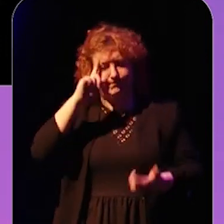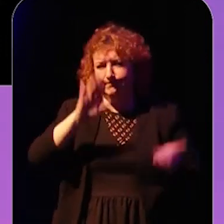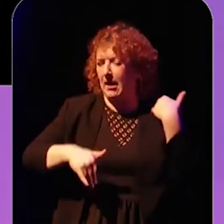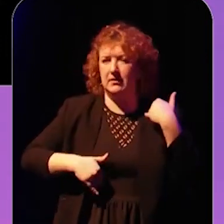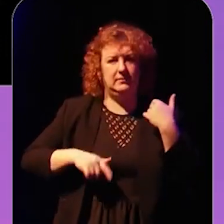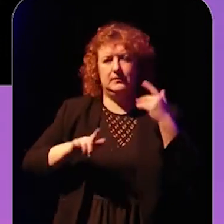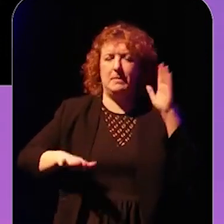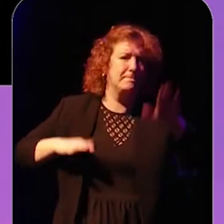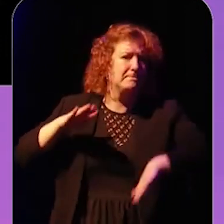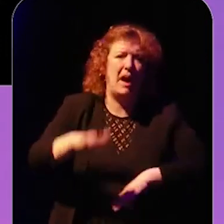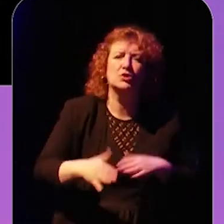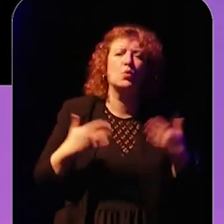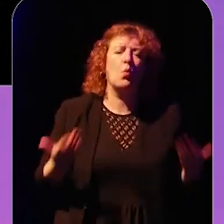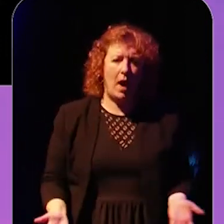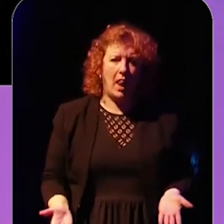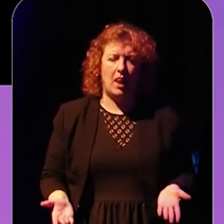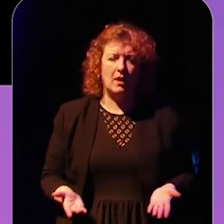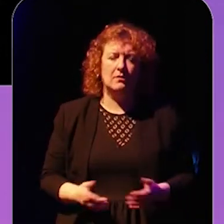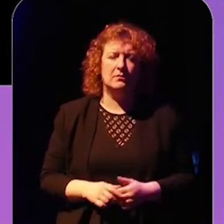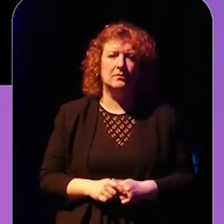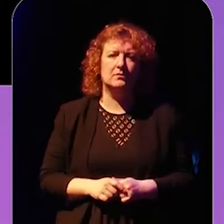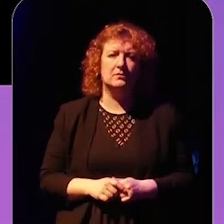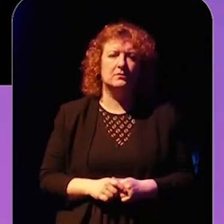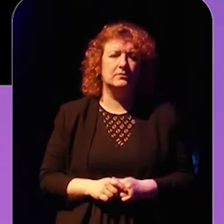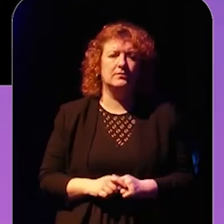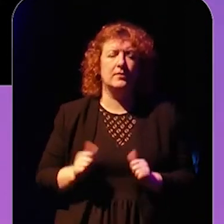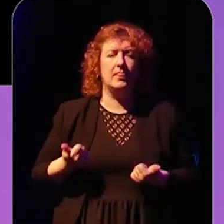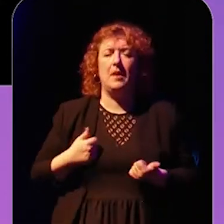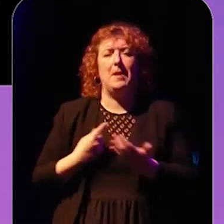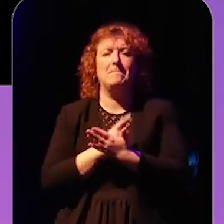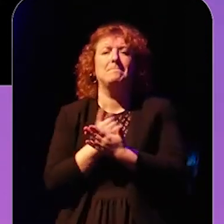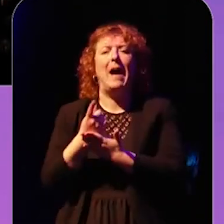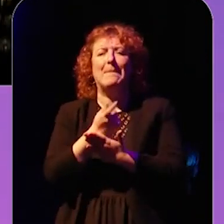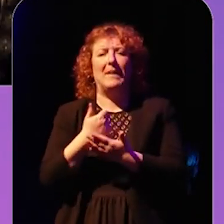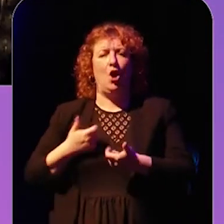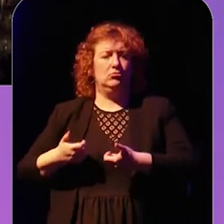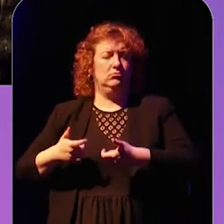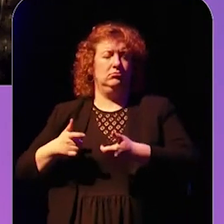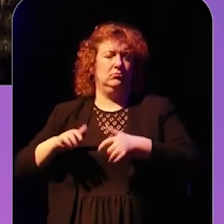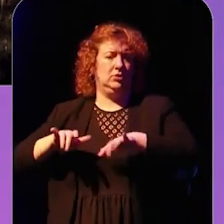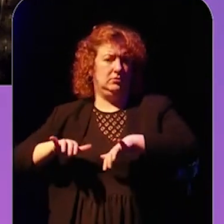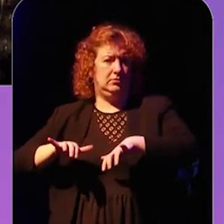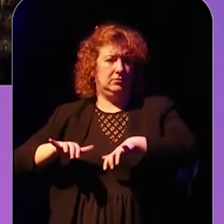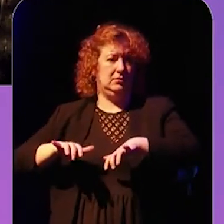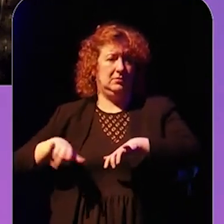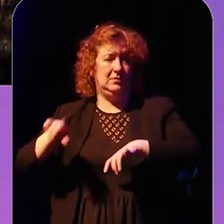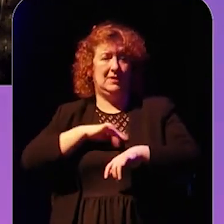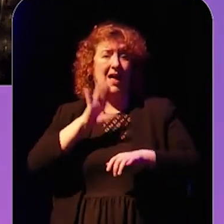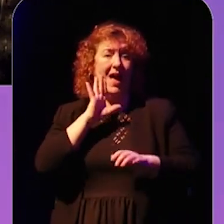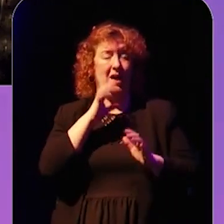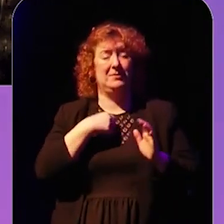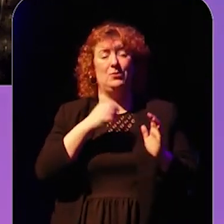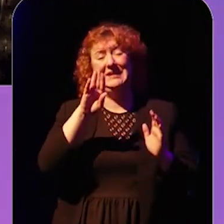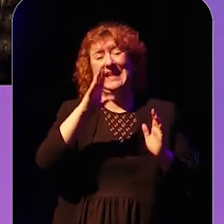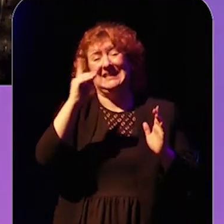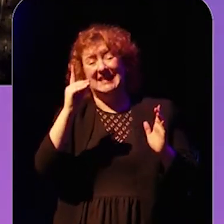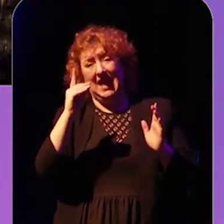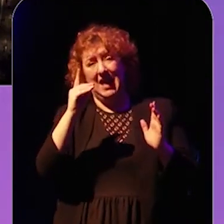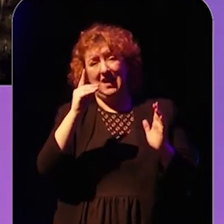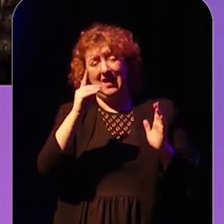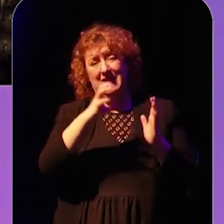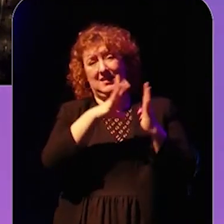paso. El siguiente paso fue el mapa UV, es decir, convertir las geometrías 3D